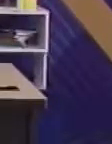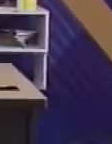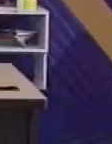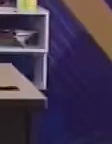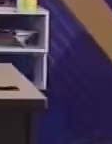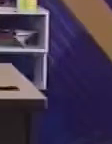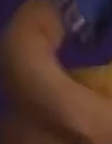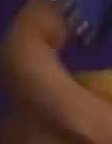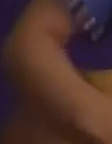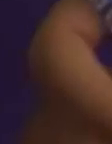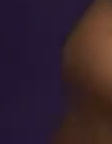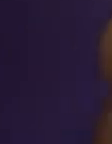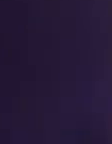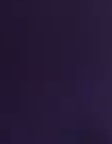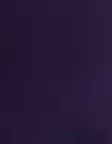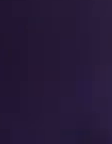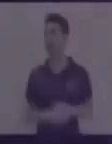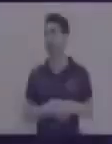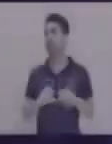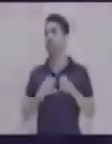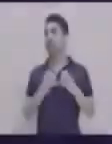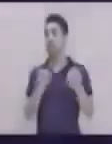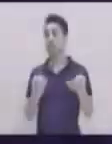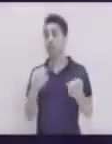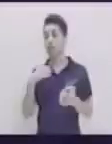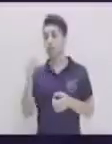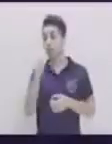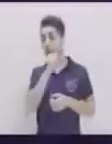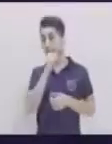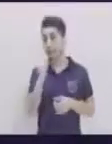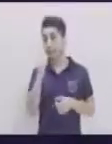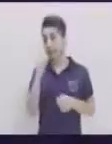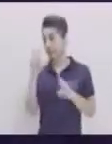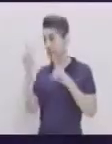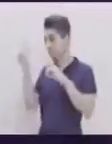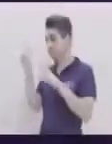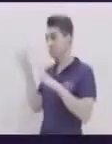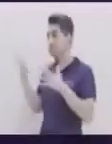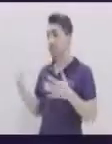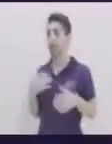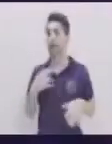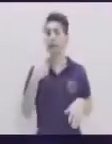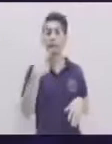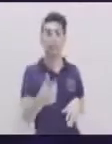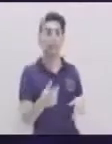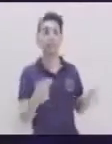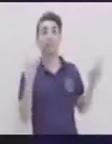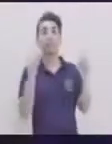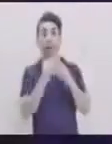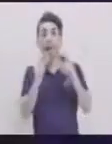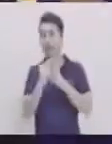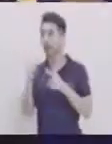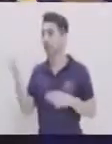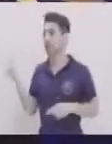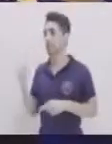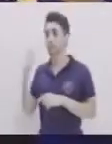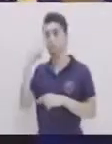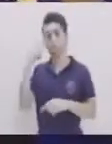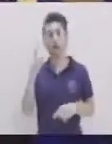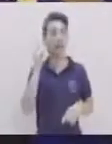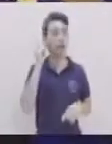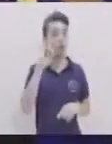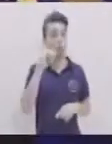Pajata, gracias. Entonces nuestro cantito, como pudimos observar, mencionamos tanto a